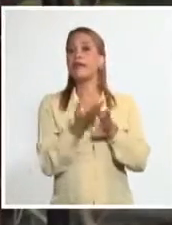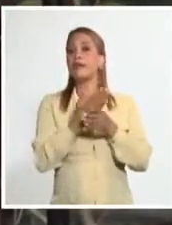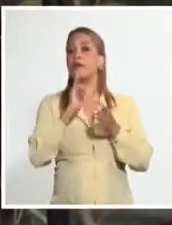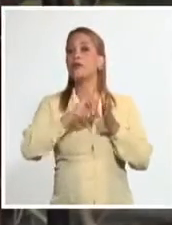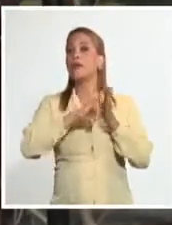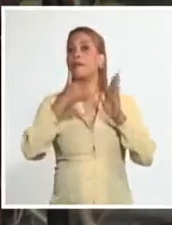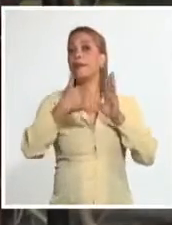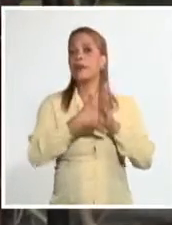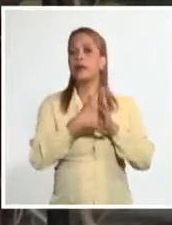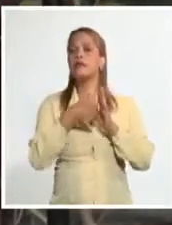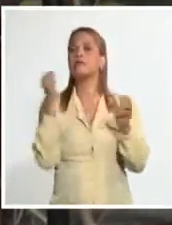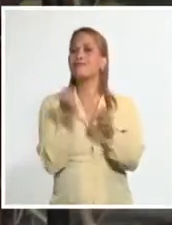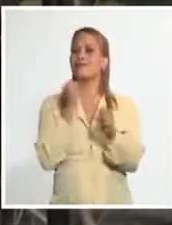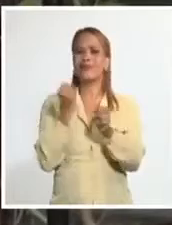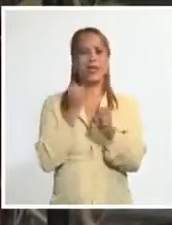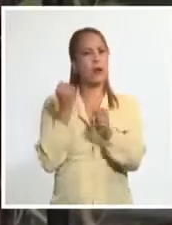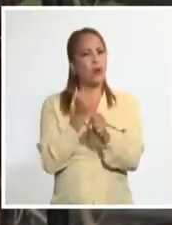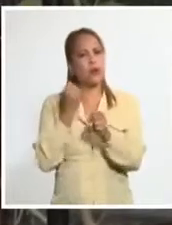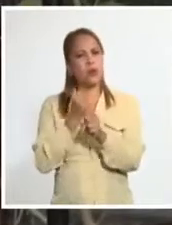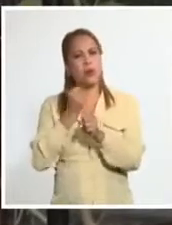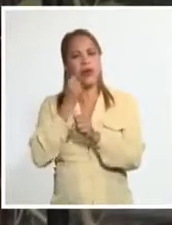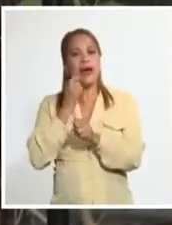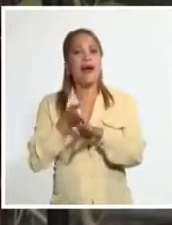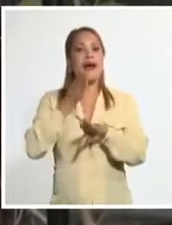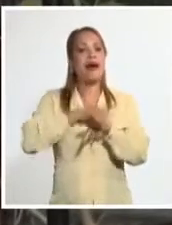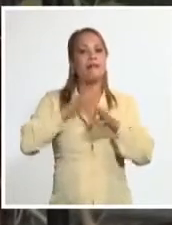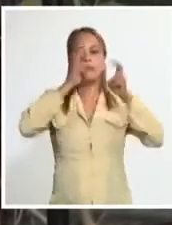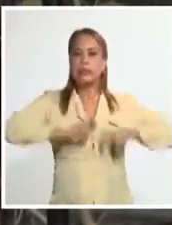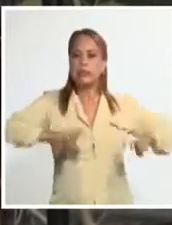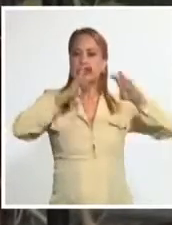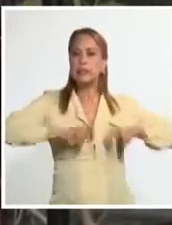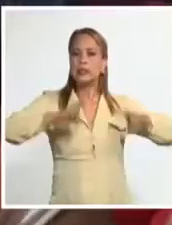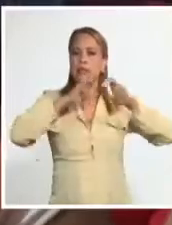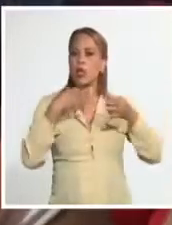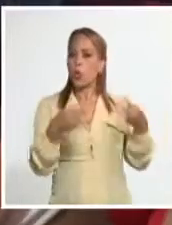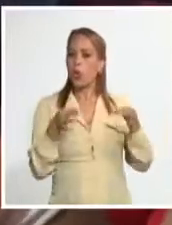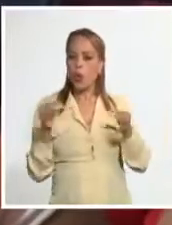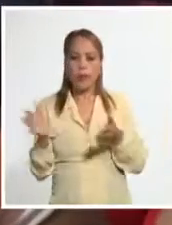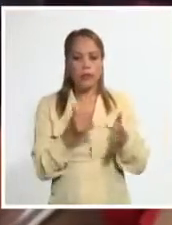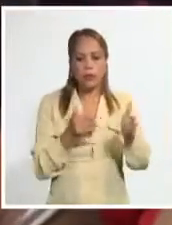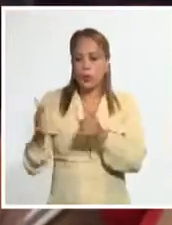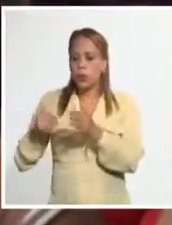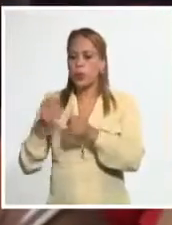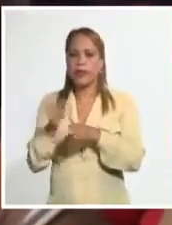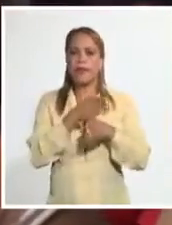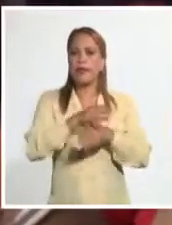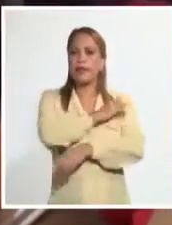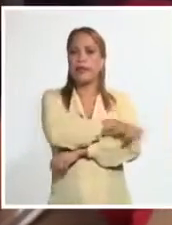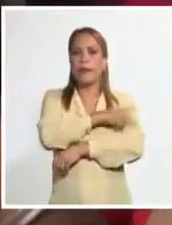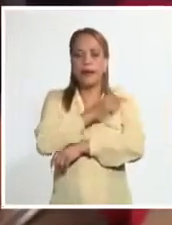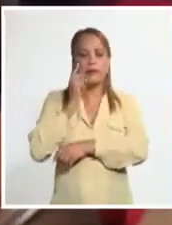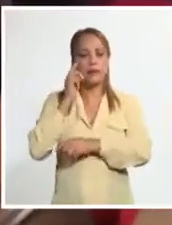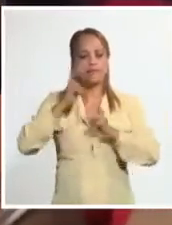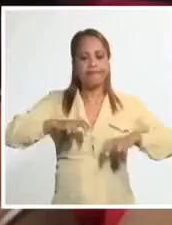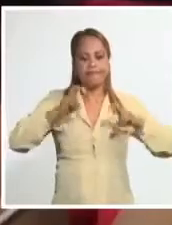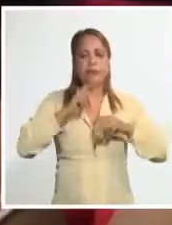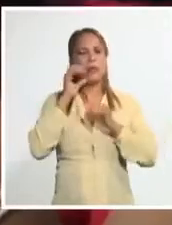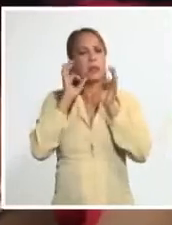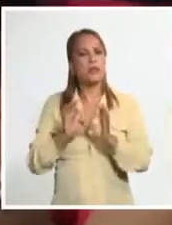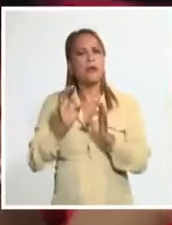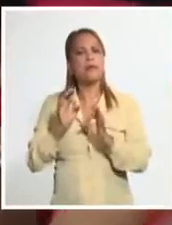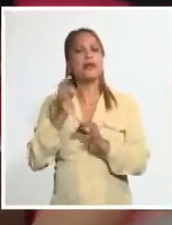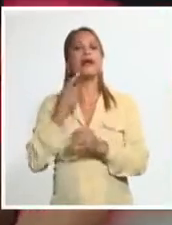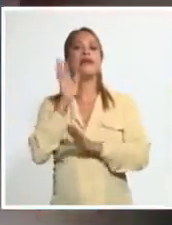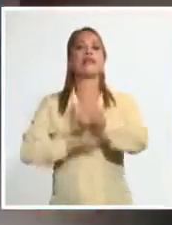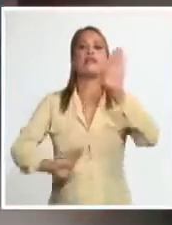muy intenso, que incluyó consultas y estudios comparados de documentos similares en diferentes países, pero siempre defendiendo la